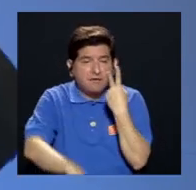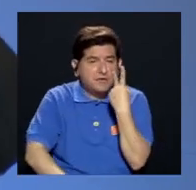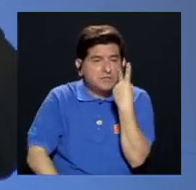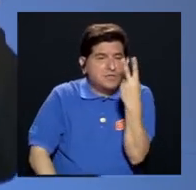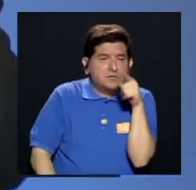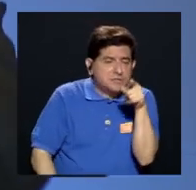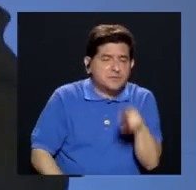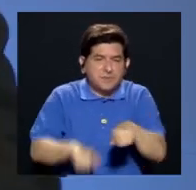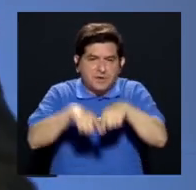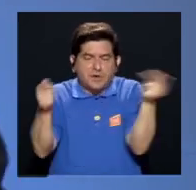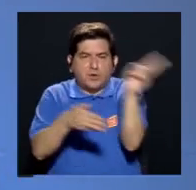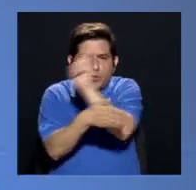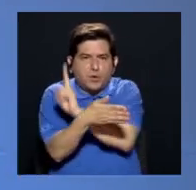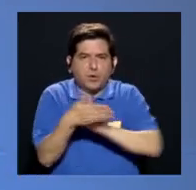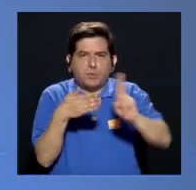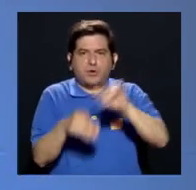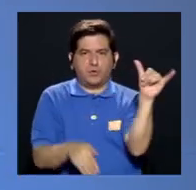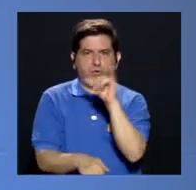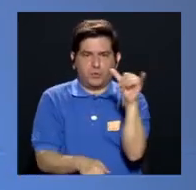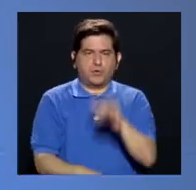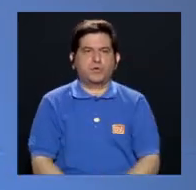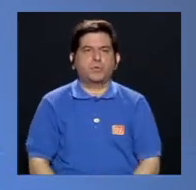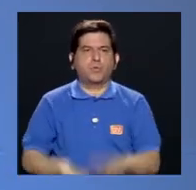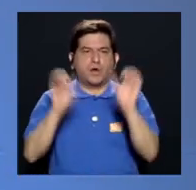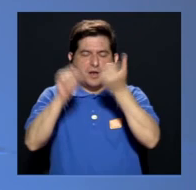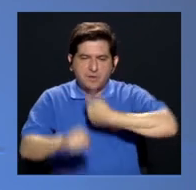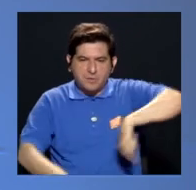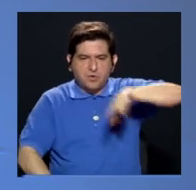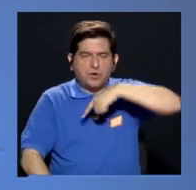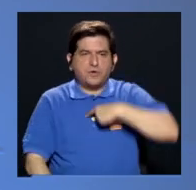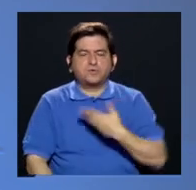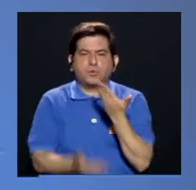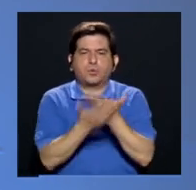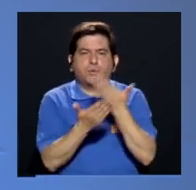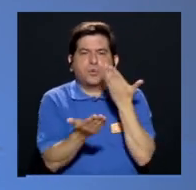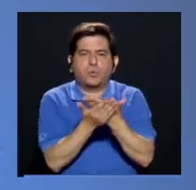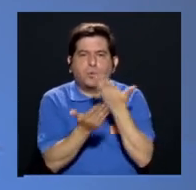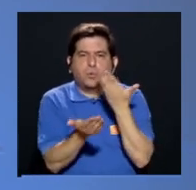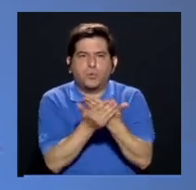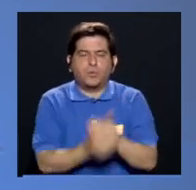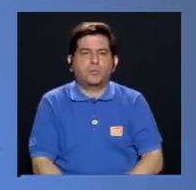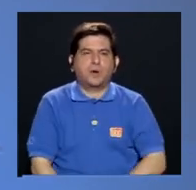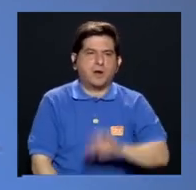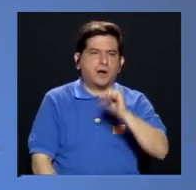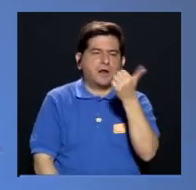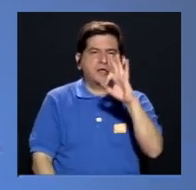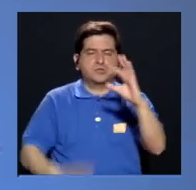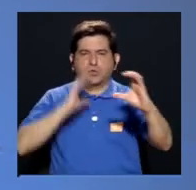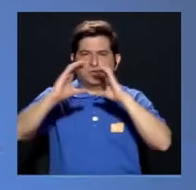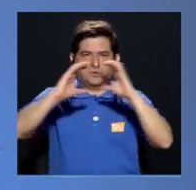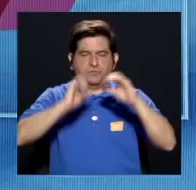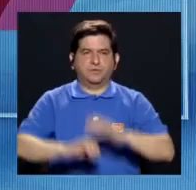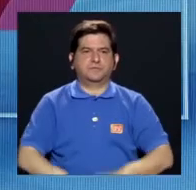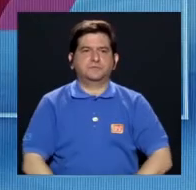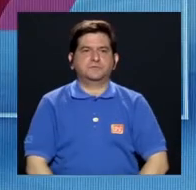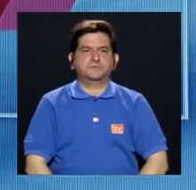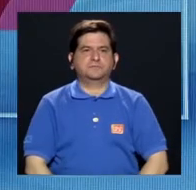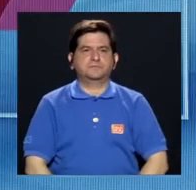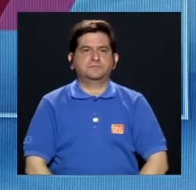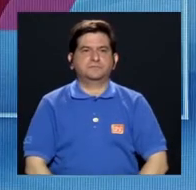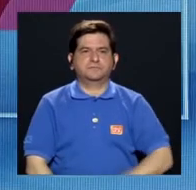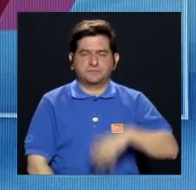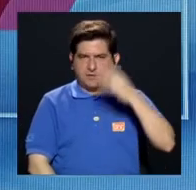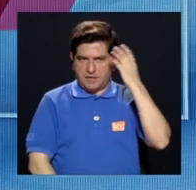observado en el Semanario Universidad también lo podemos corroborar en los otros medios.